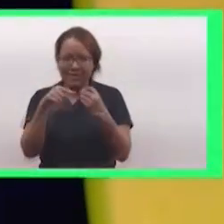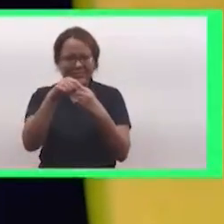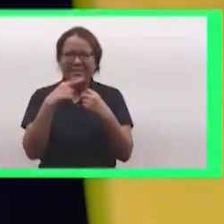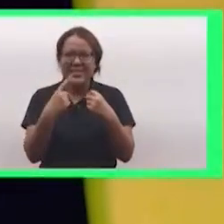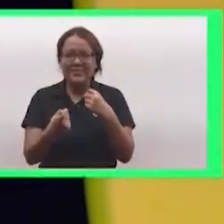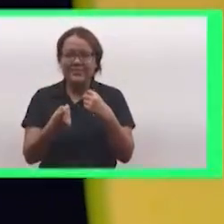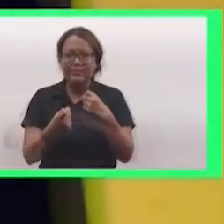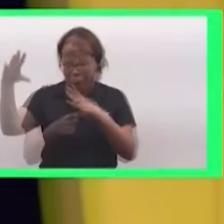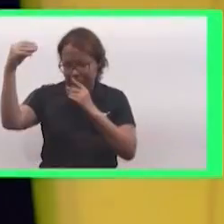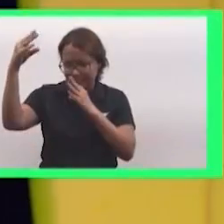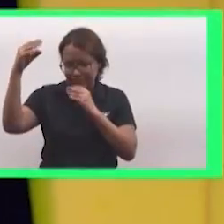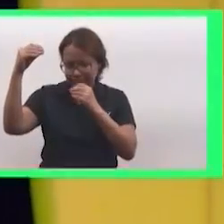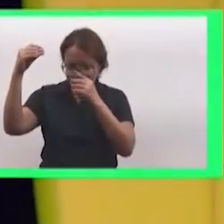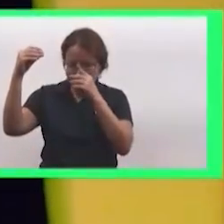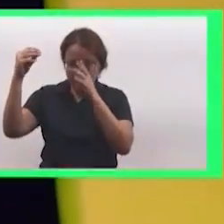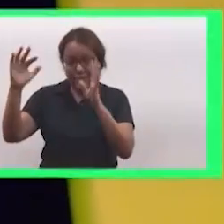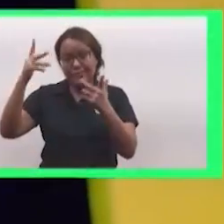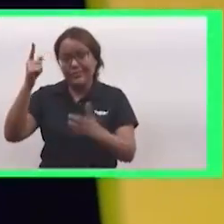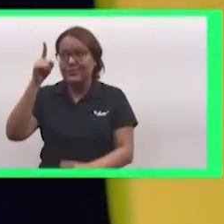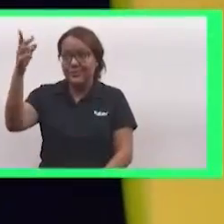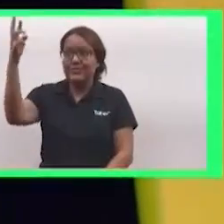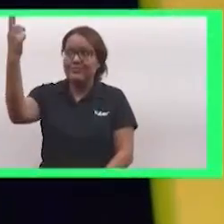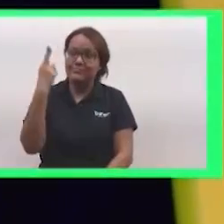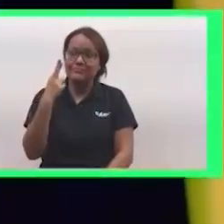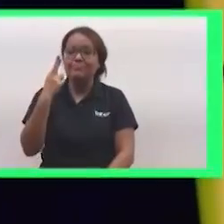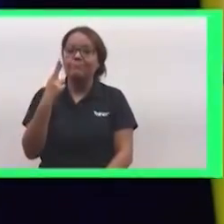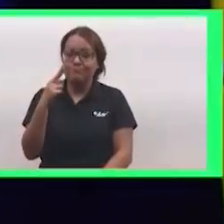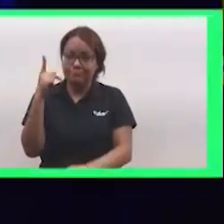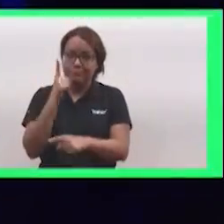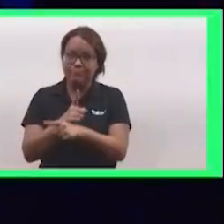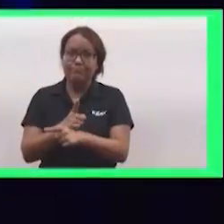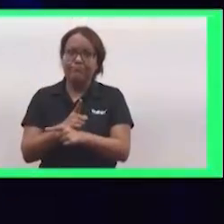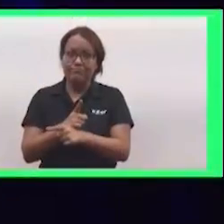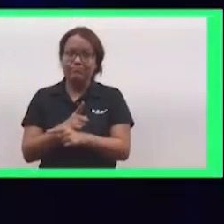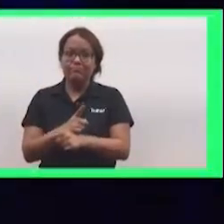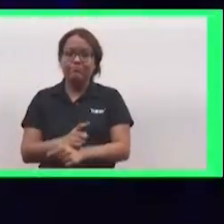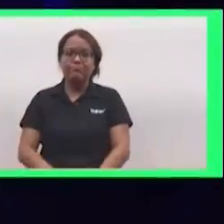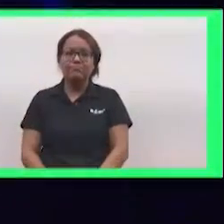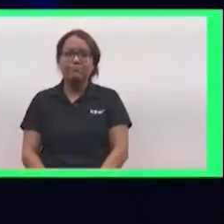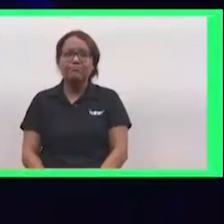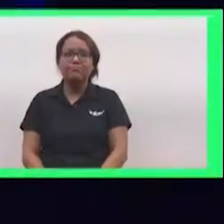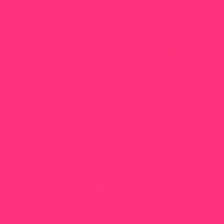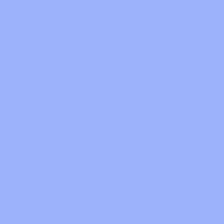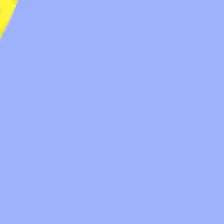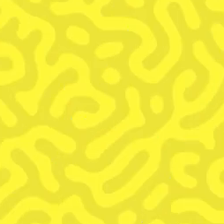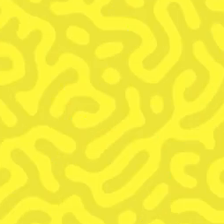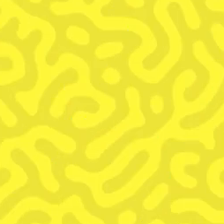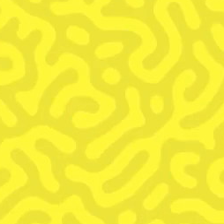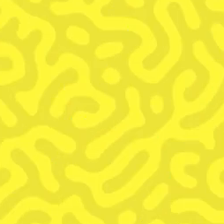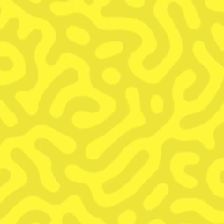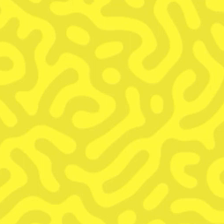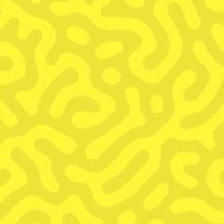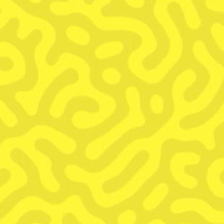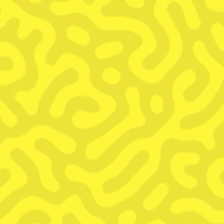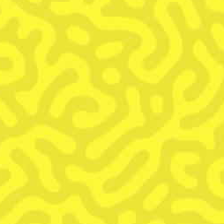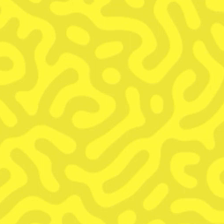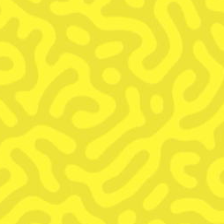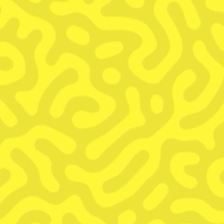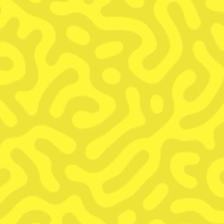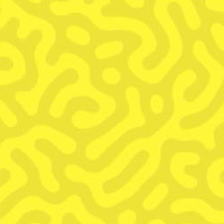desierto? Hablemos con Dios, porque Él tiene una respuesta para cada una de nuestras tribulaciones.